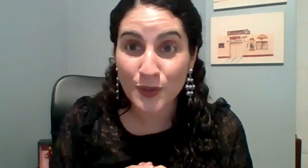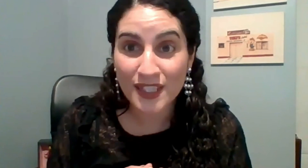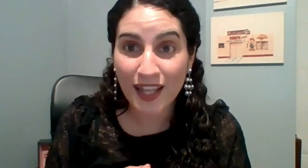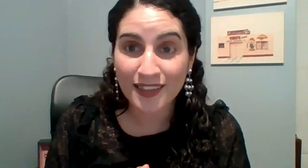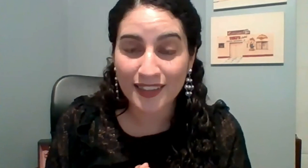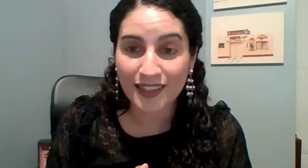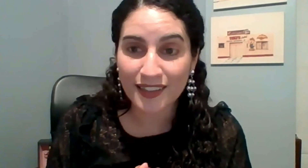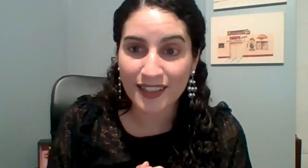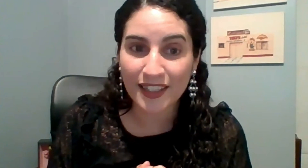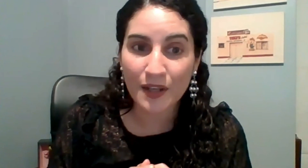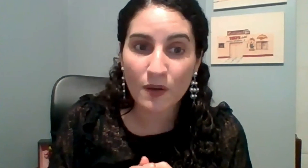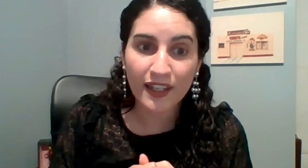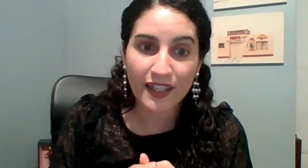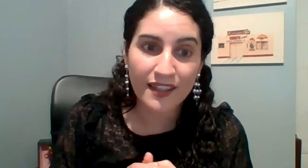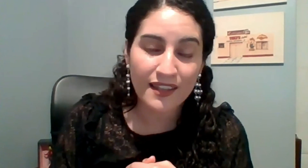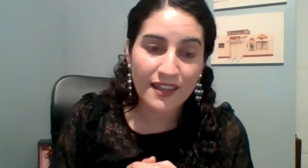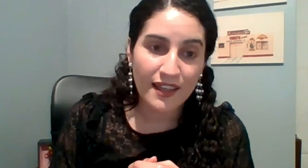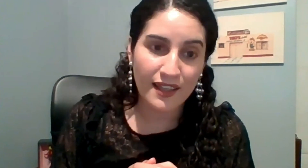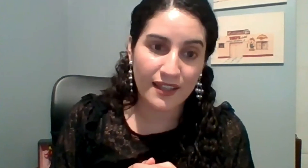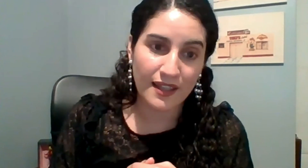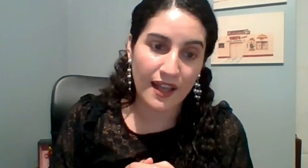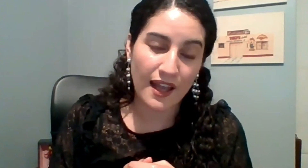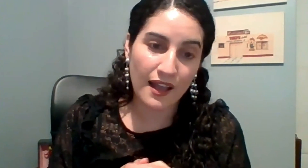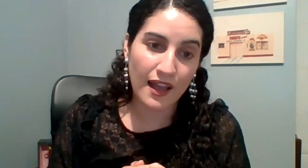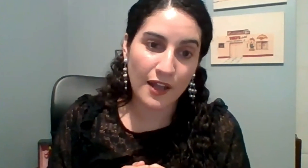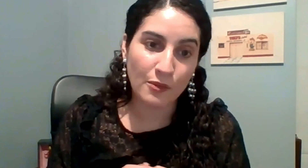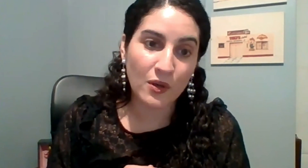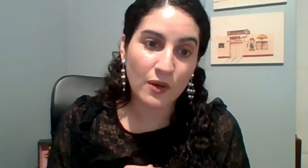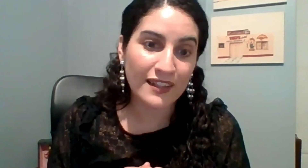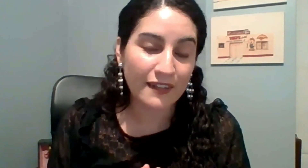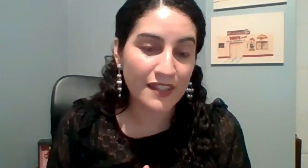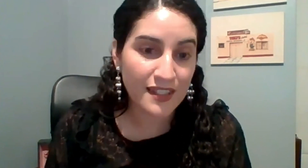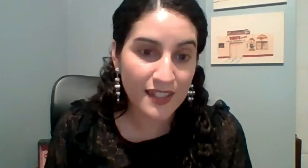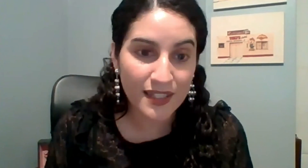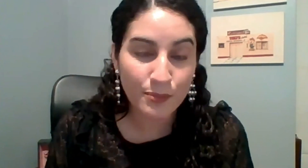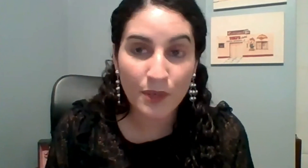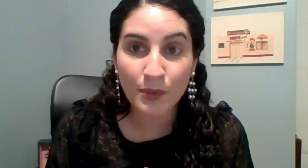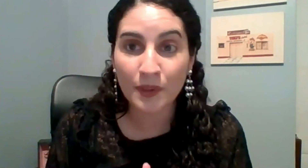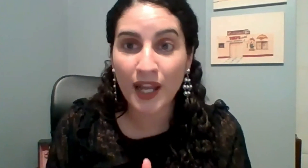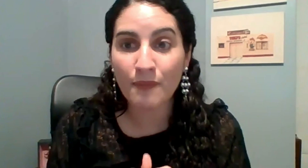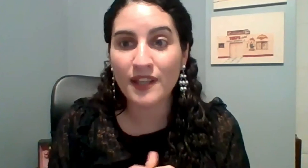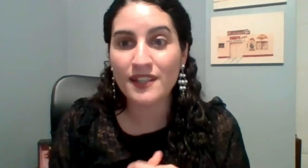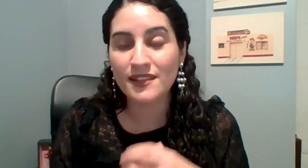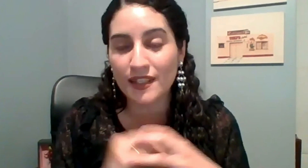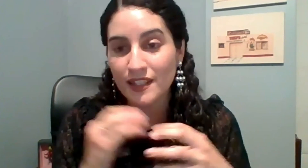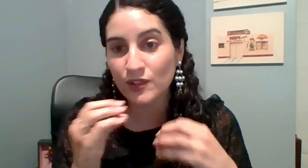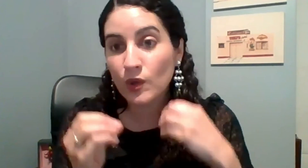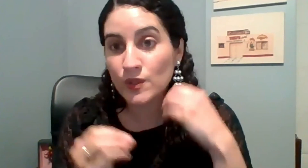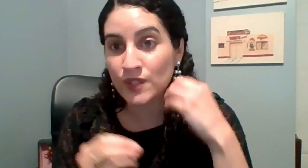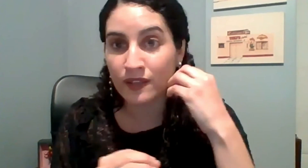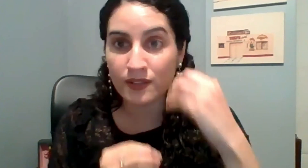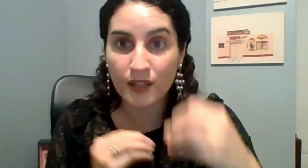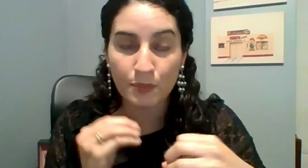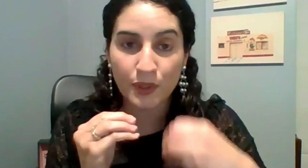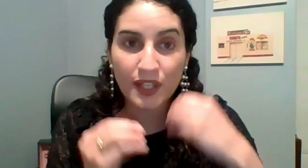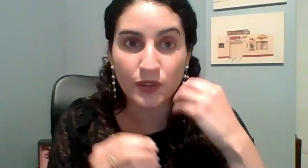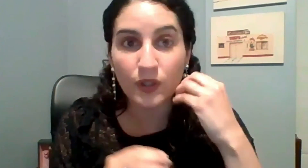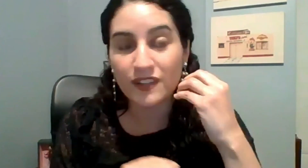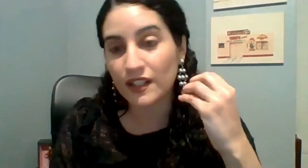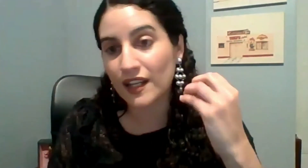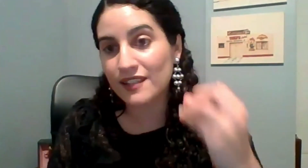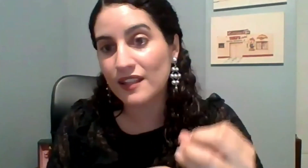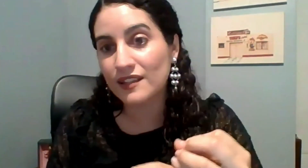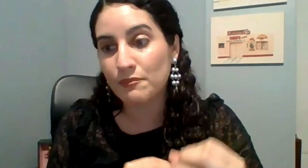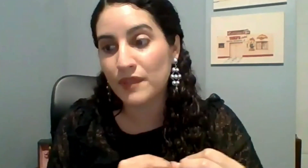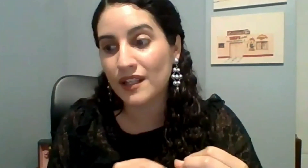reto constante, y creo que a lo mejor a través de este tipo de programas, teniendo proyectos que